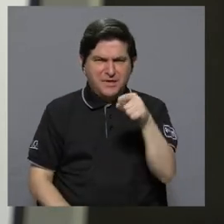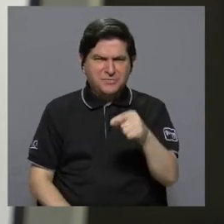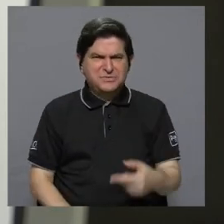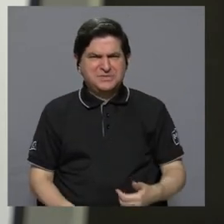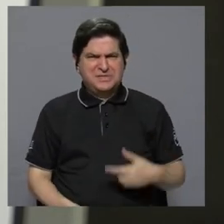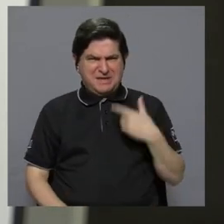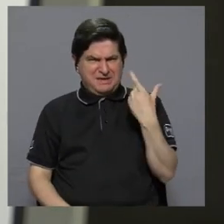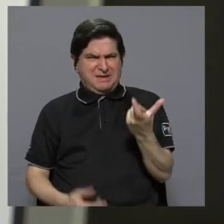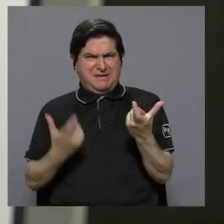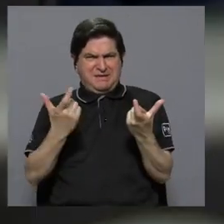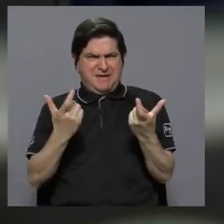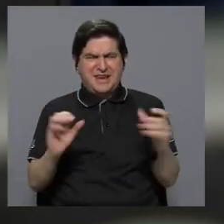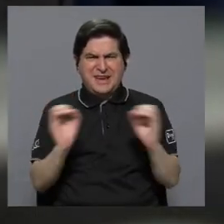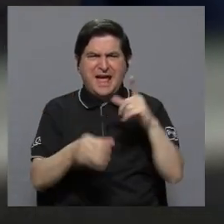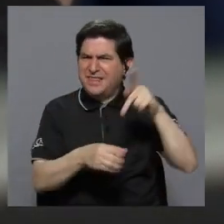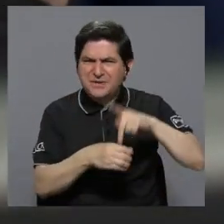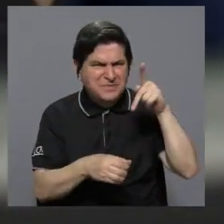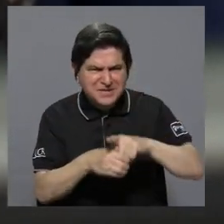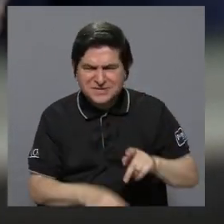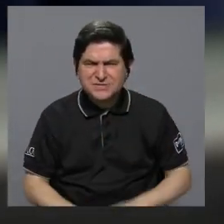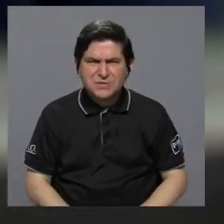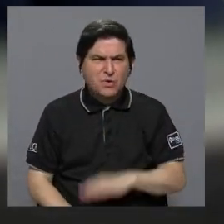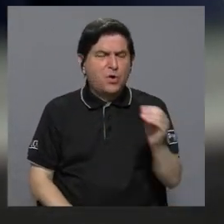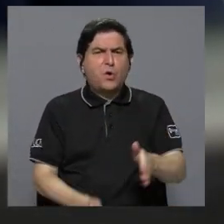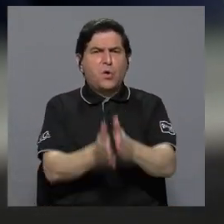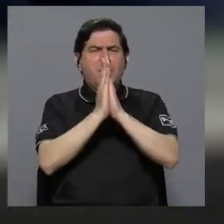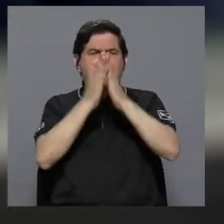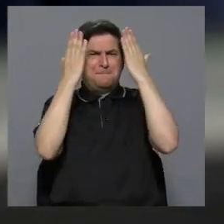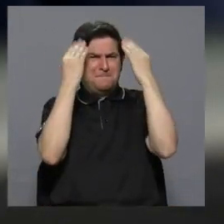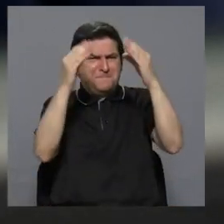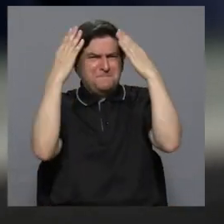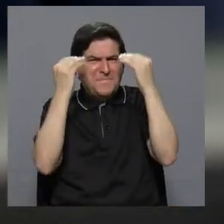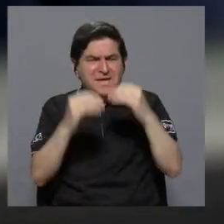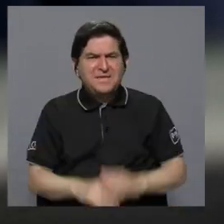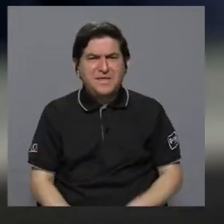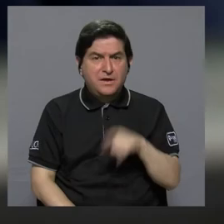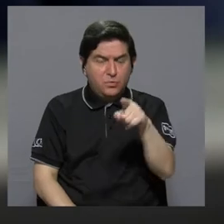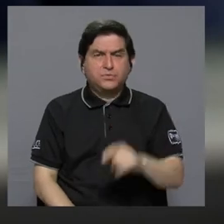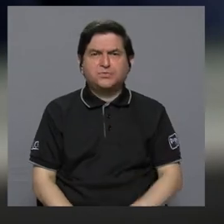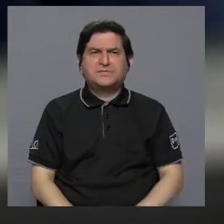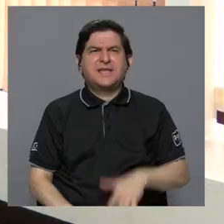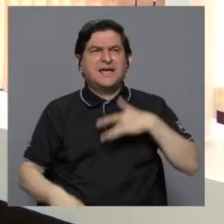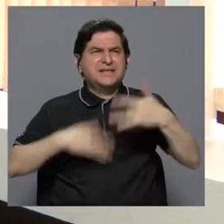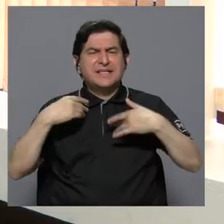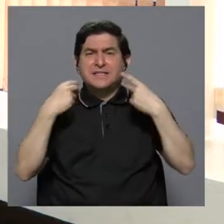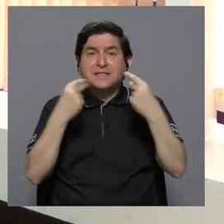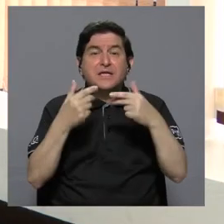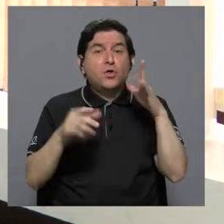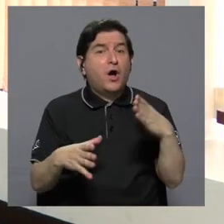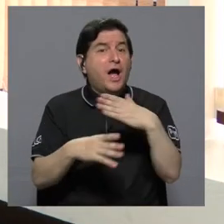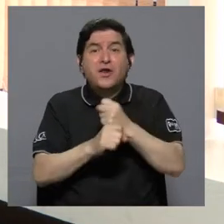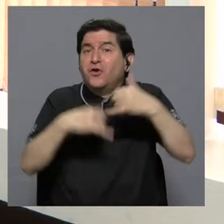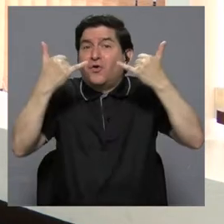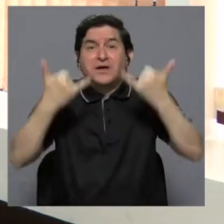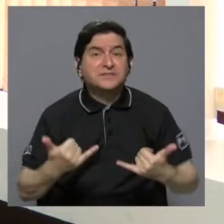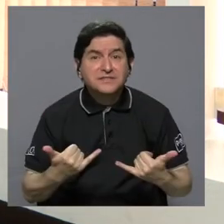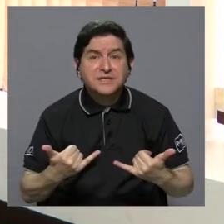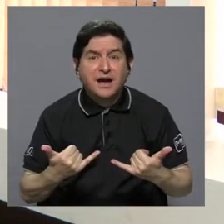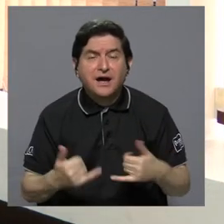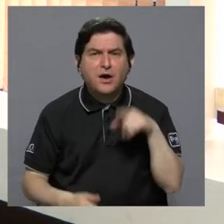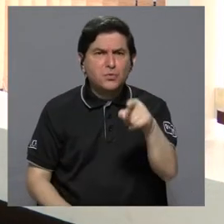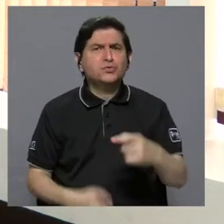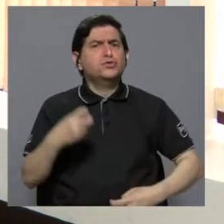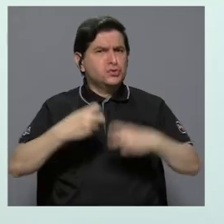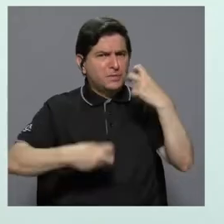ganó cuando no ha participado en nada, cuando le soliciten información, cuando hay un sentido de urgencia, si no lo hace ya va a